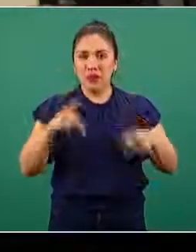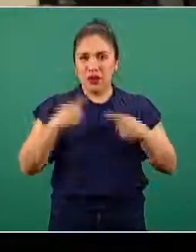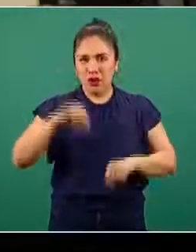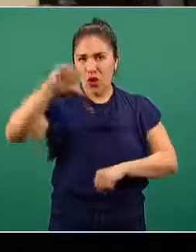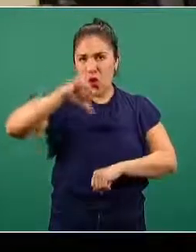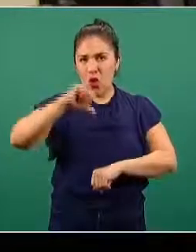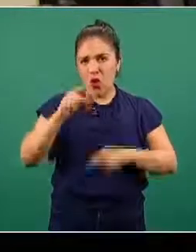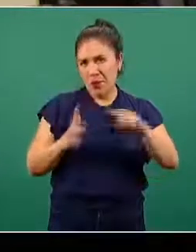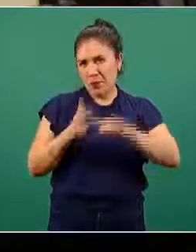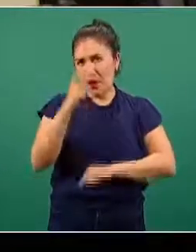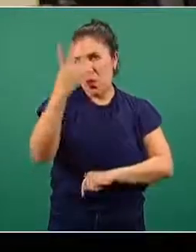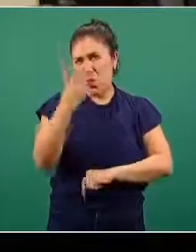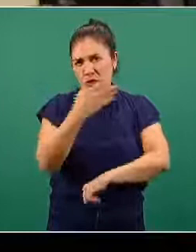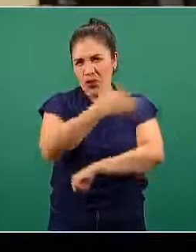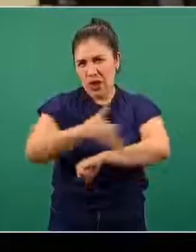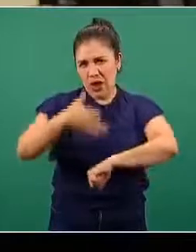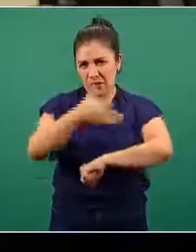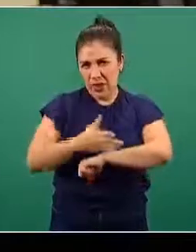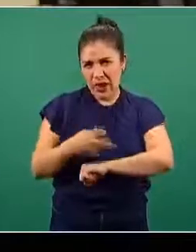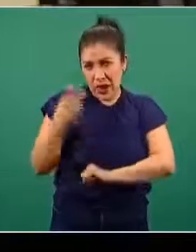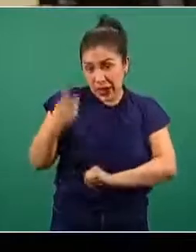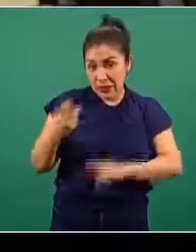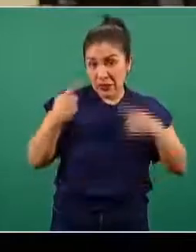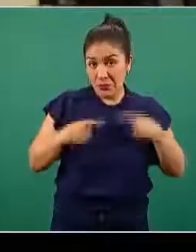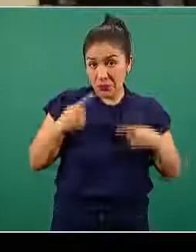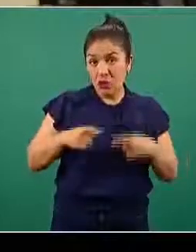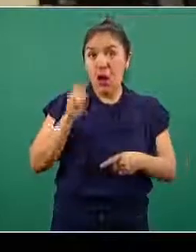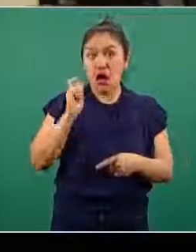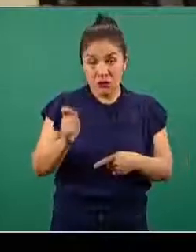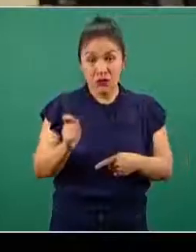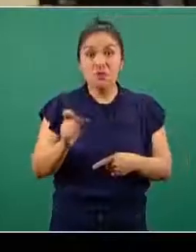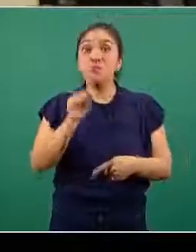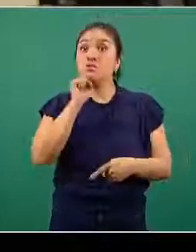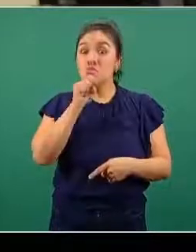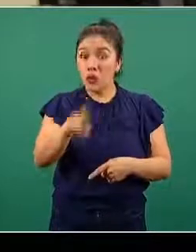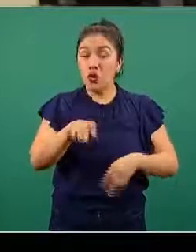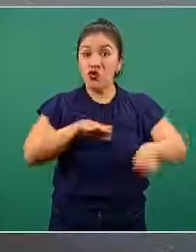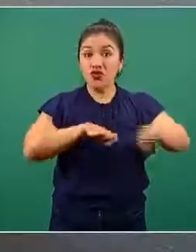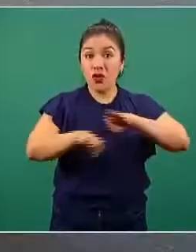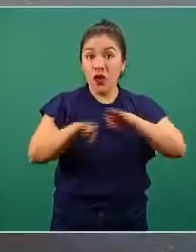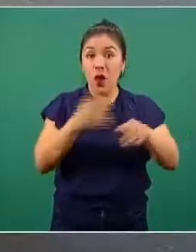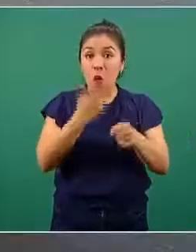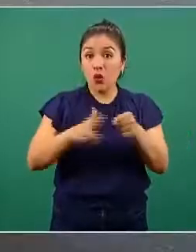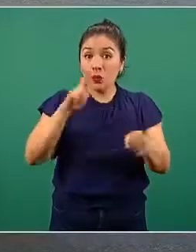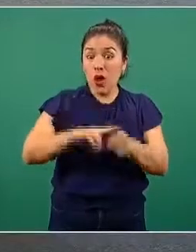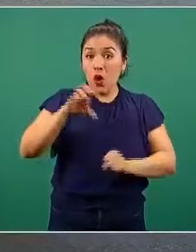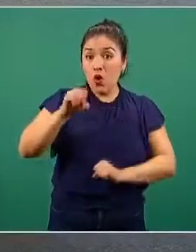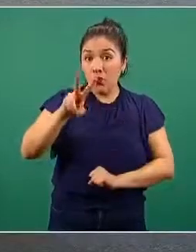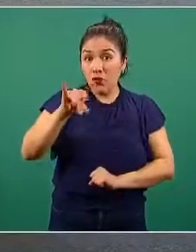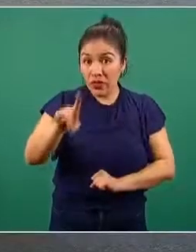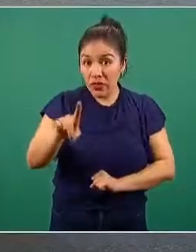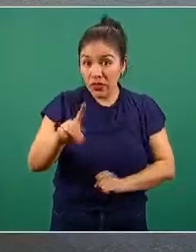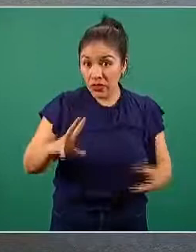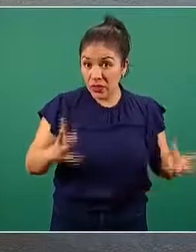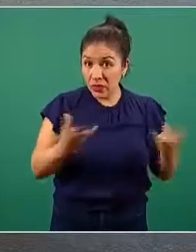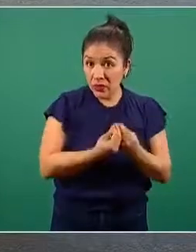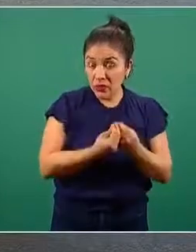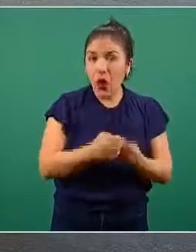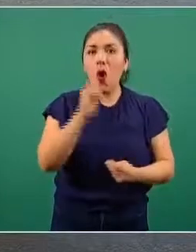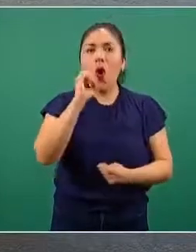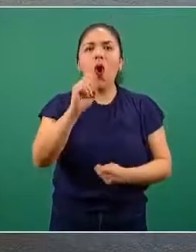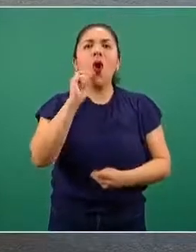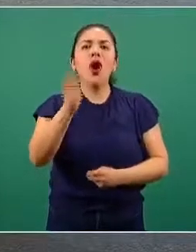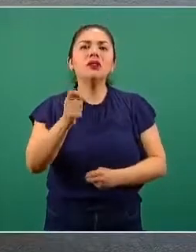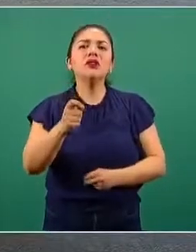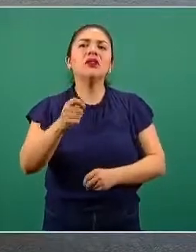la tarde, si son todavía personal de hospitales COVID o son